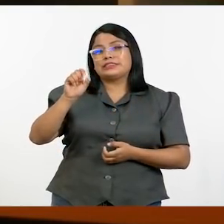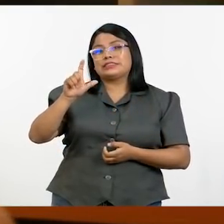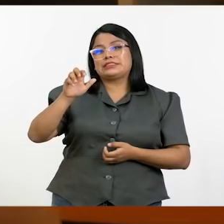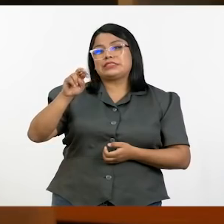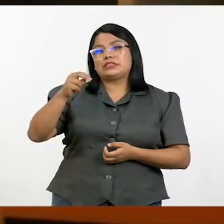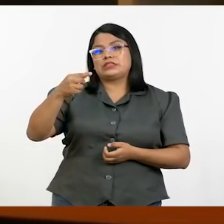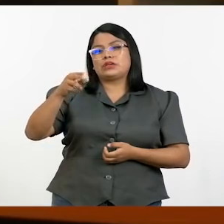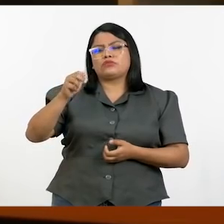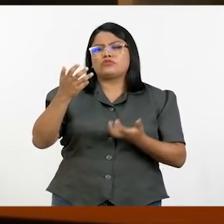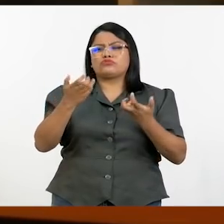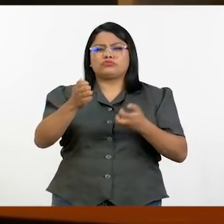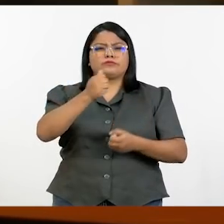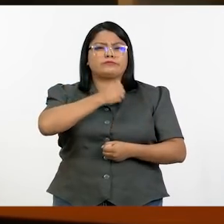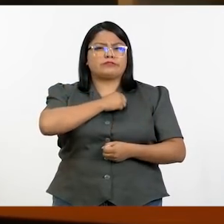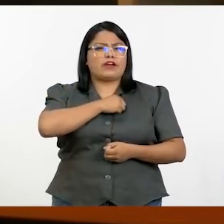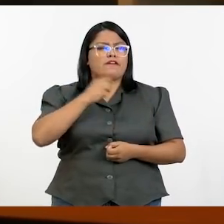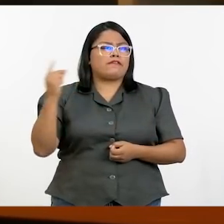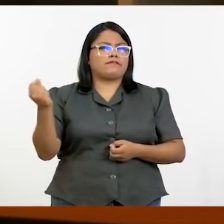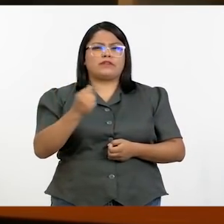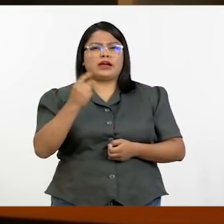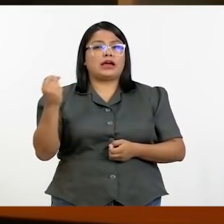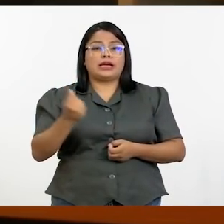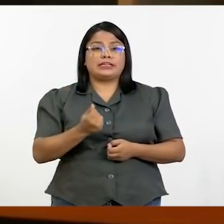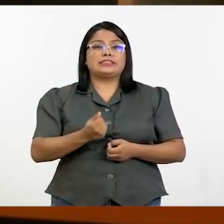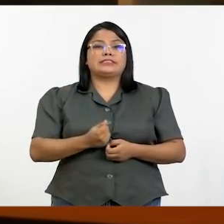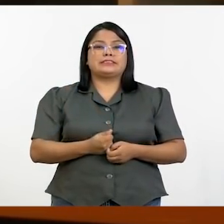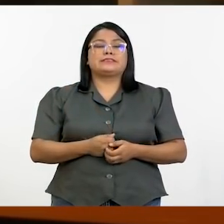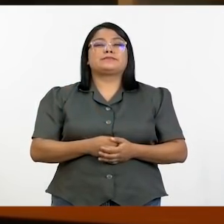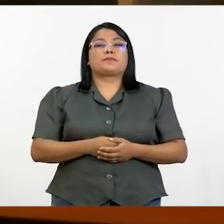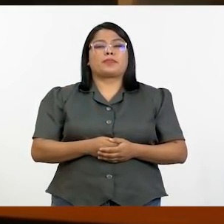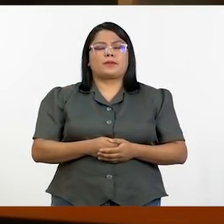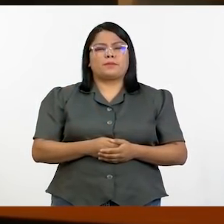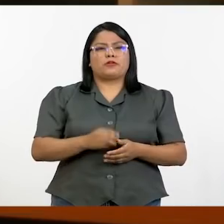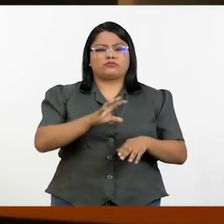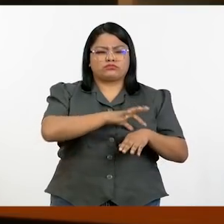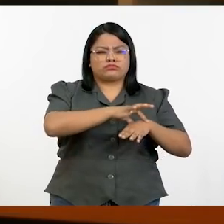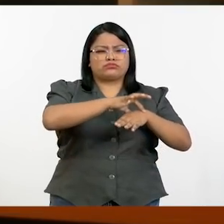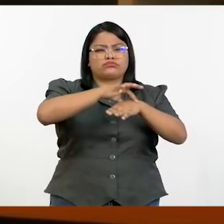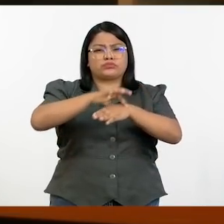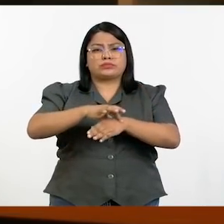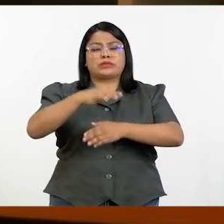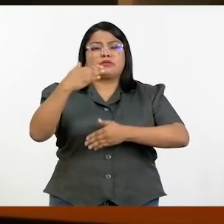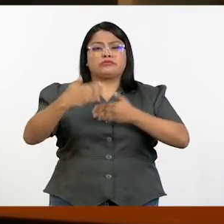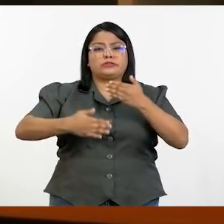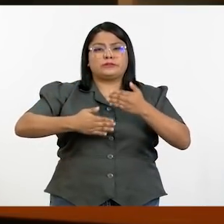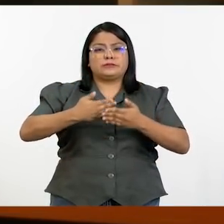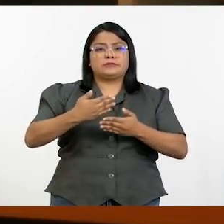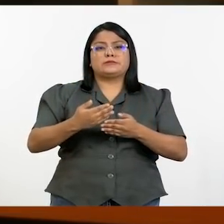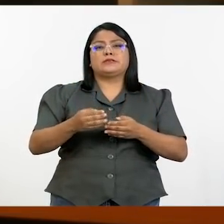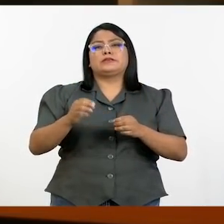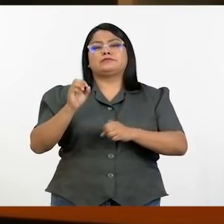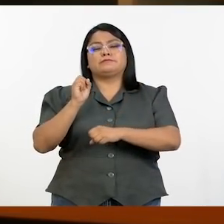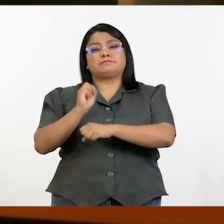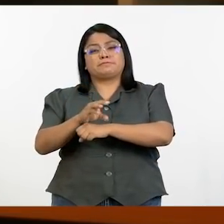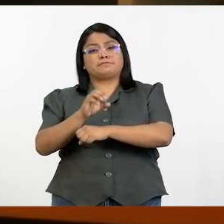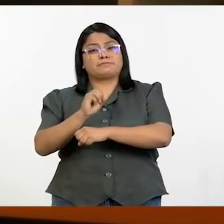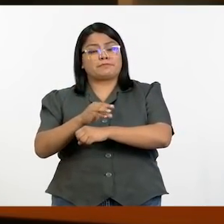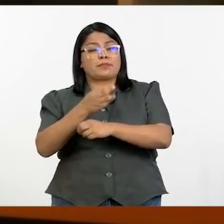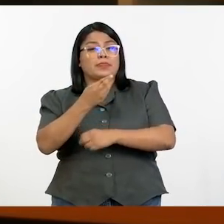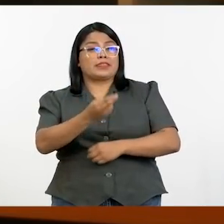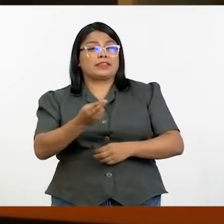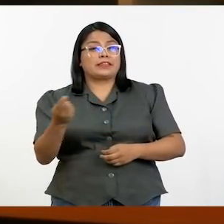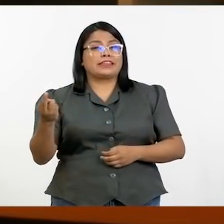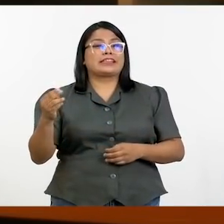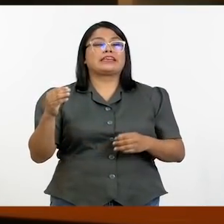ESLengua, muchas de nuestras tareas nos son facilitadas gracias a una guía, a etapas de orientación e incluso sugerencias